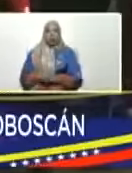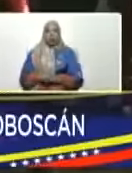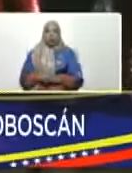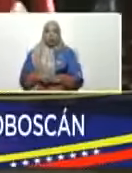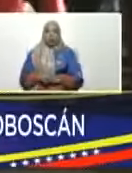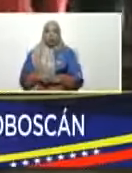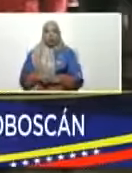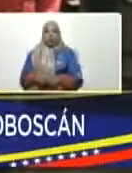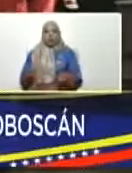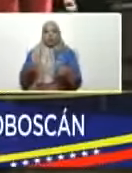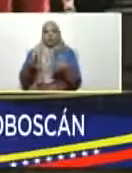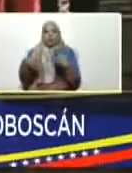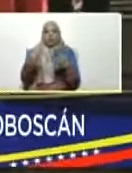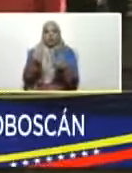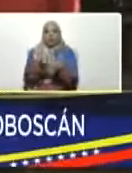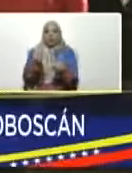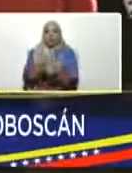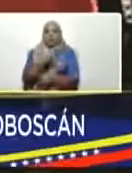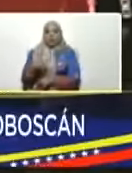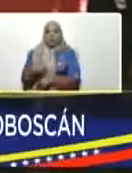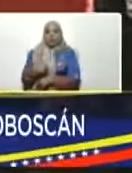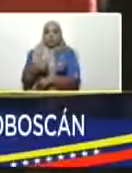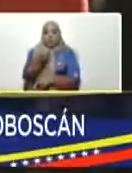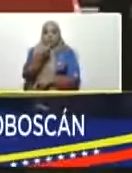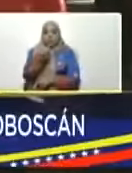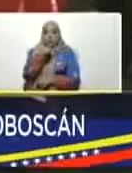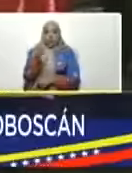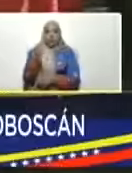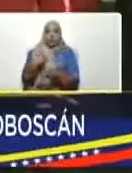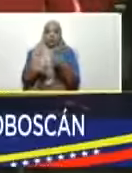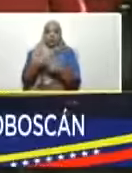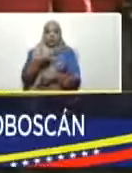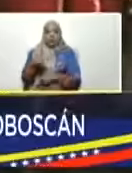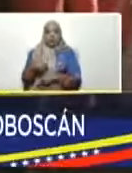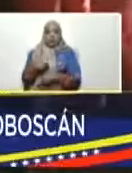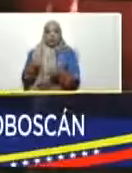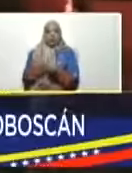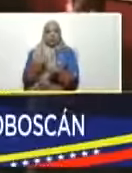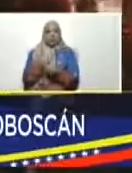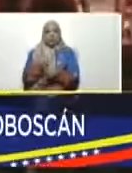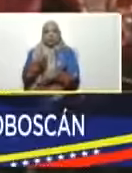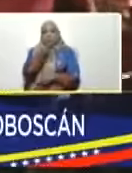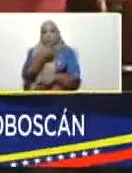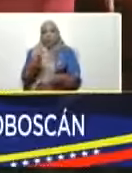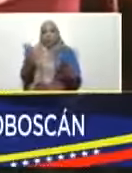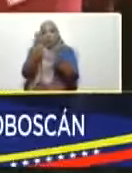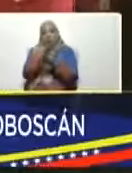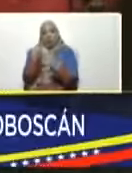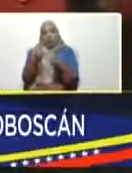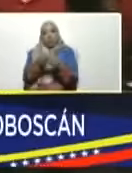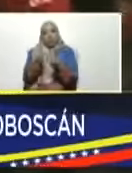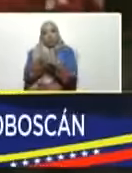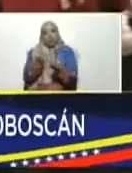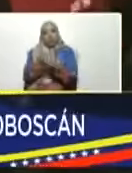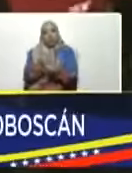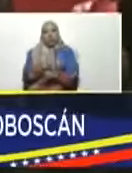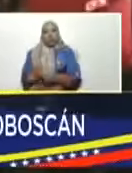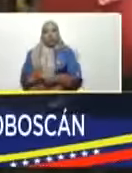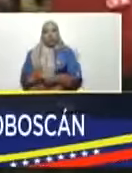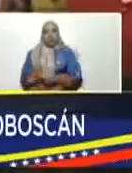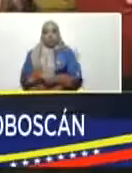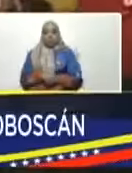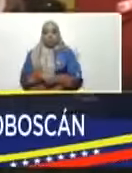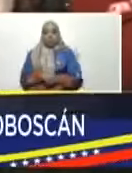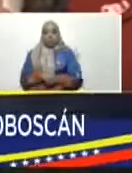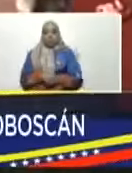cómo sale este grito. Yo quiero estar del lado de los trabajadores siempre, junto a la clase obrera.